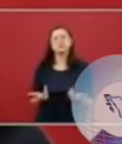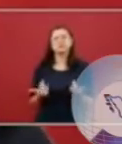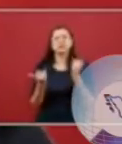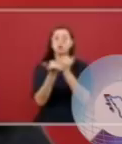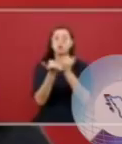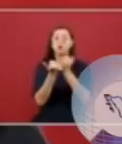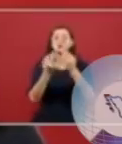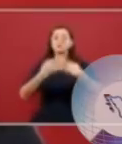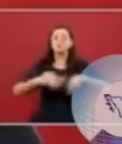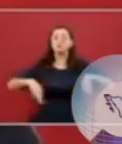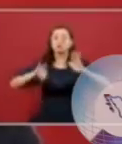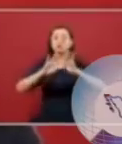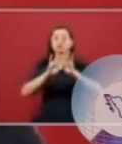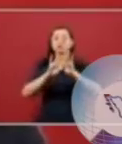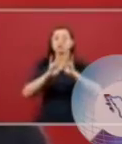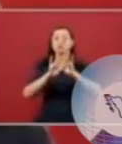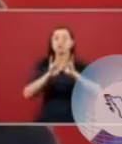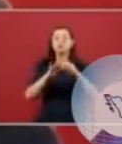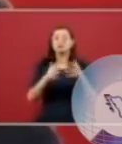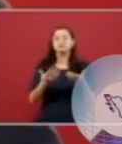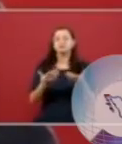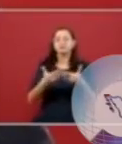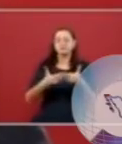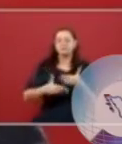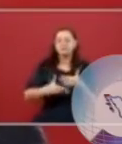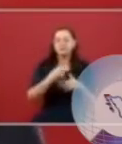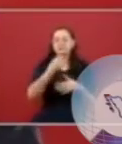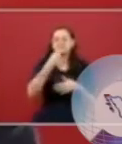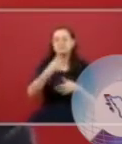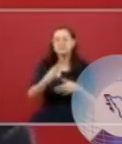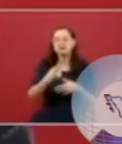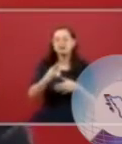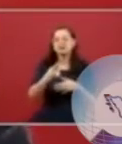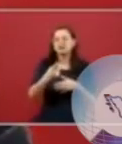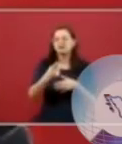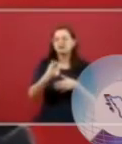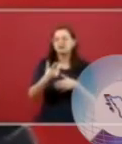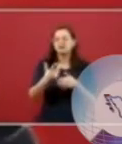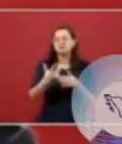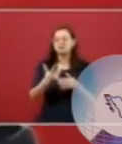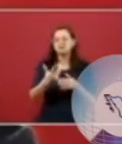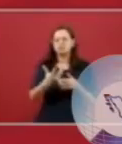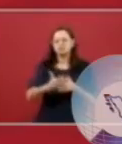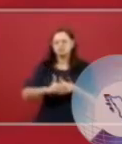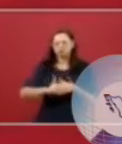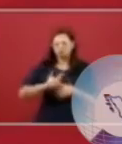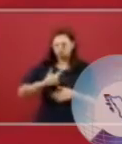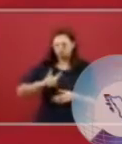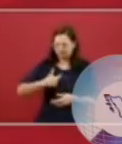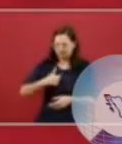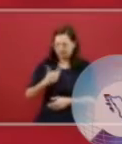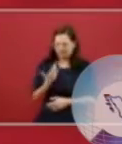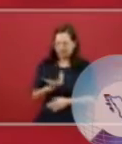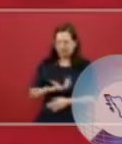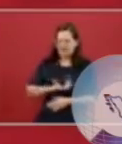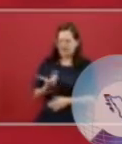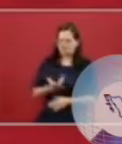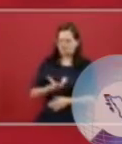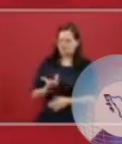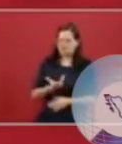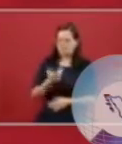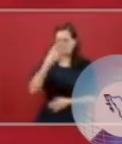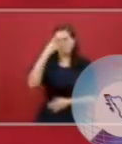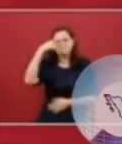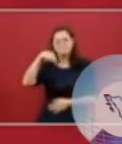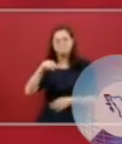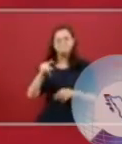dice, ¿qué hacemos para sacar adelante a la